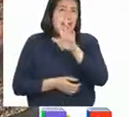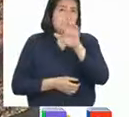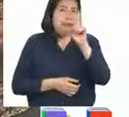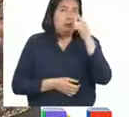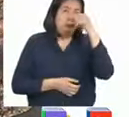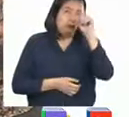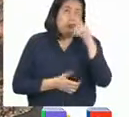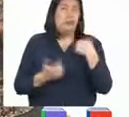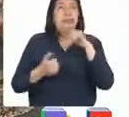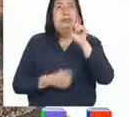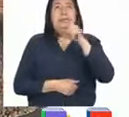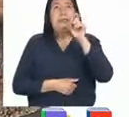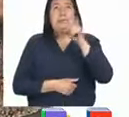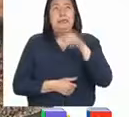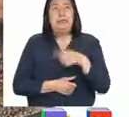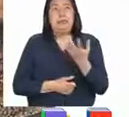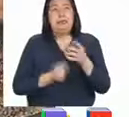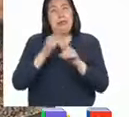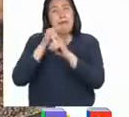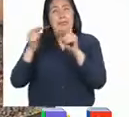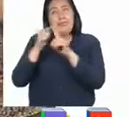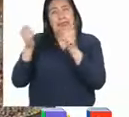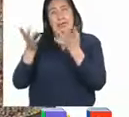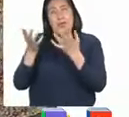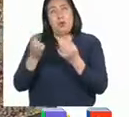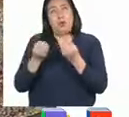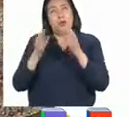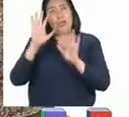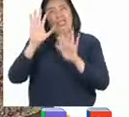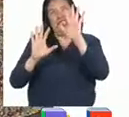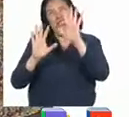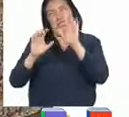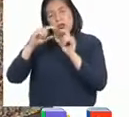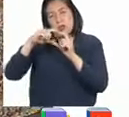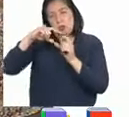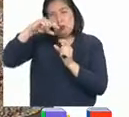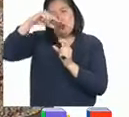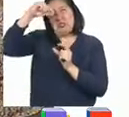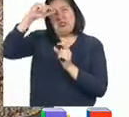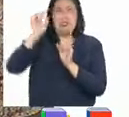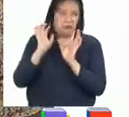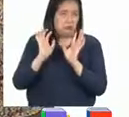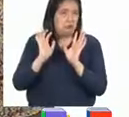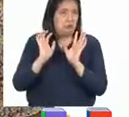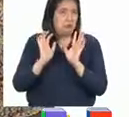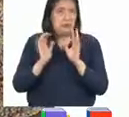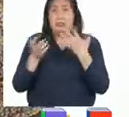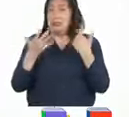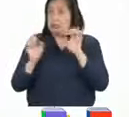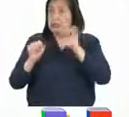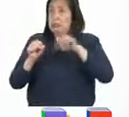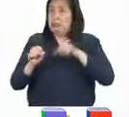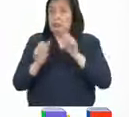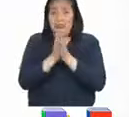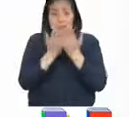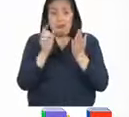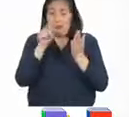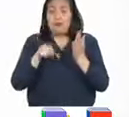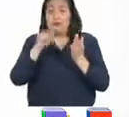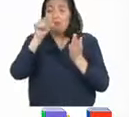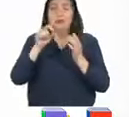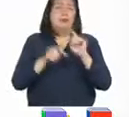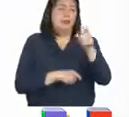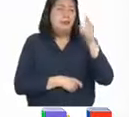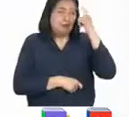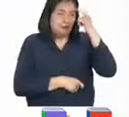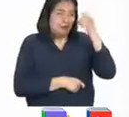31 millones necesitaría solo la mitad de cuadraditos, o sea, unos 15 cuadraditos y algo más. Y así se alcanza. Y considerando